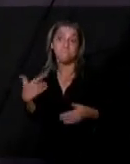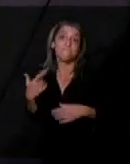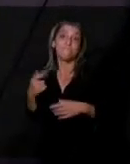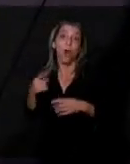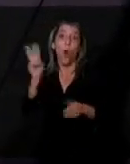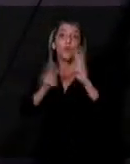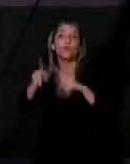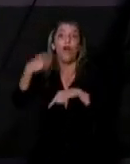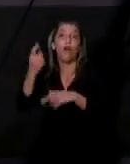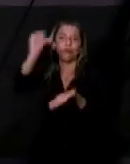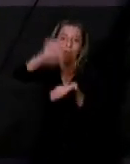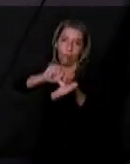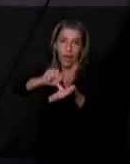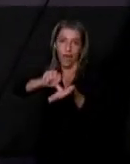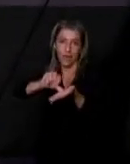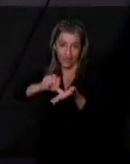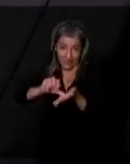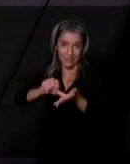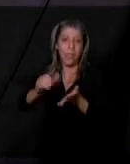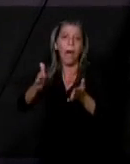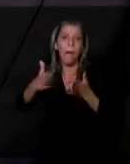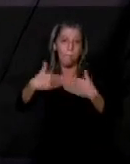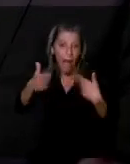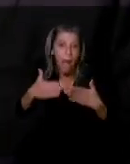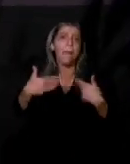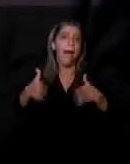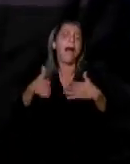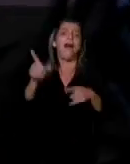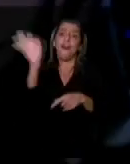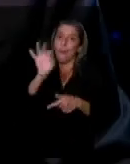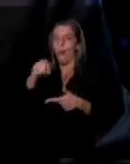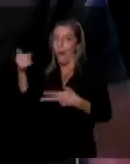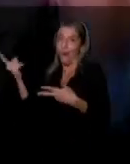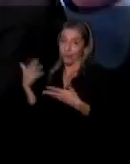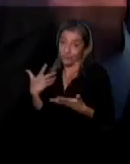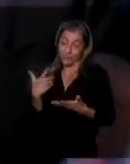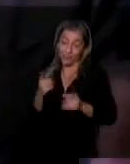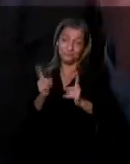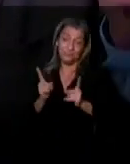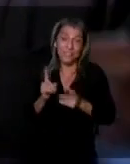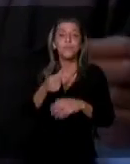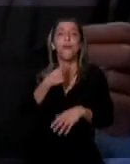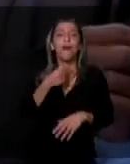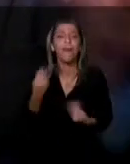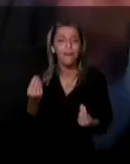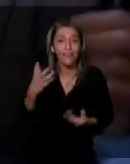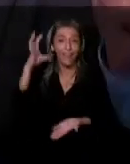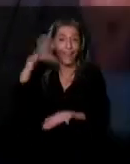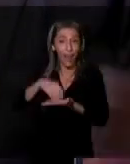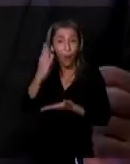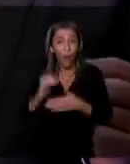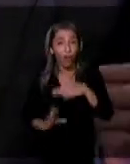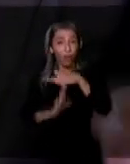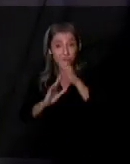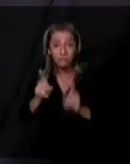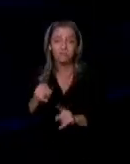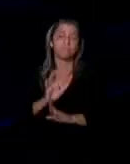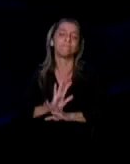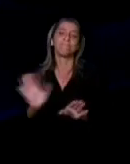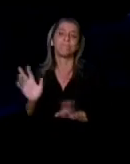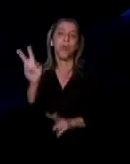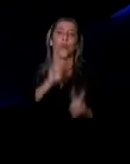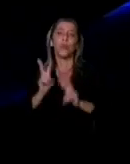vía paraísos Fiscales que es lo mismo que plantea con el Banco Central una guarida fiscal la Argentina transformada en una